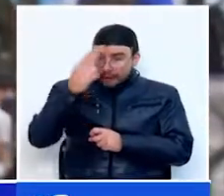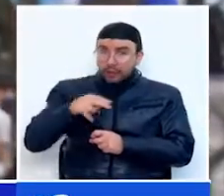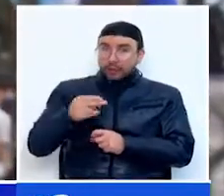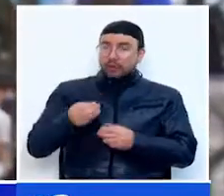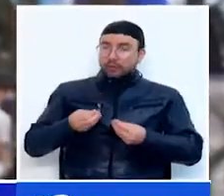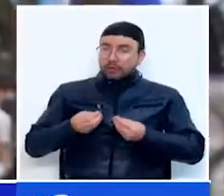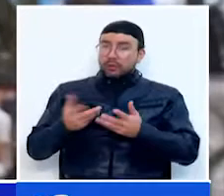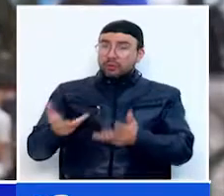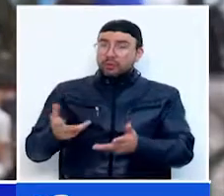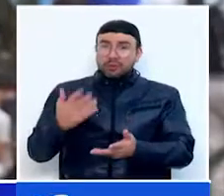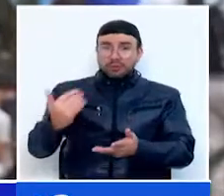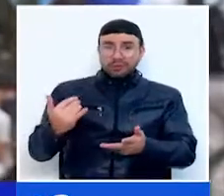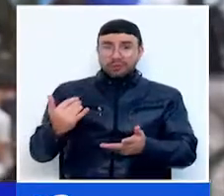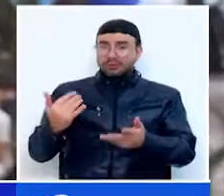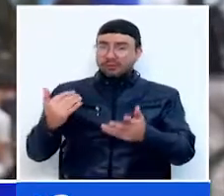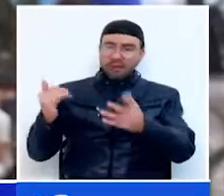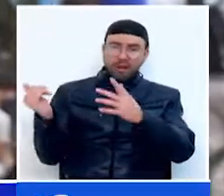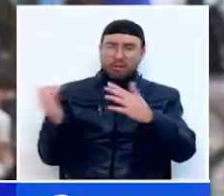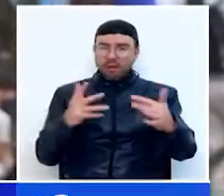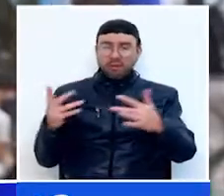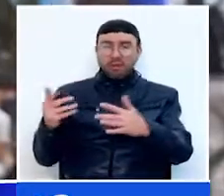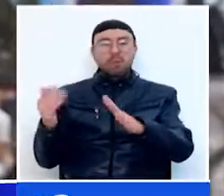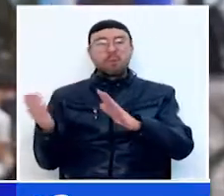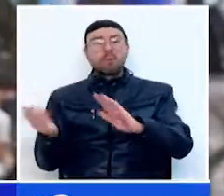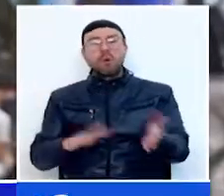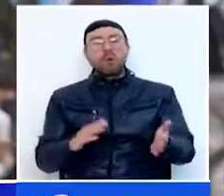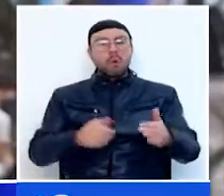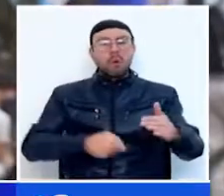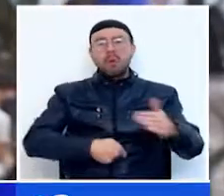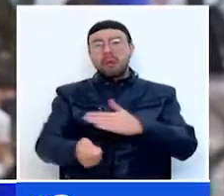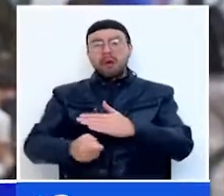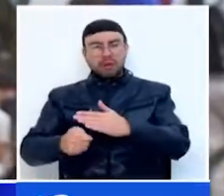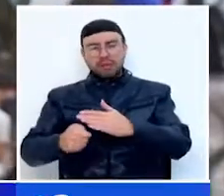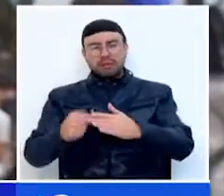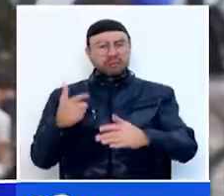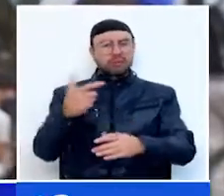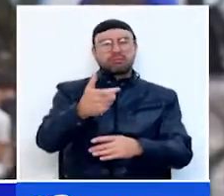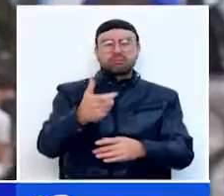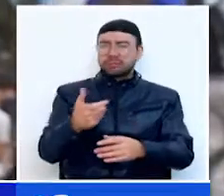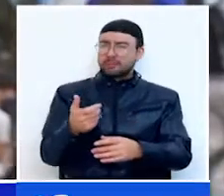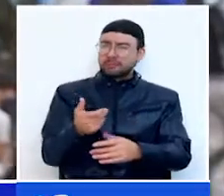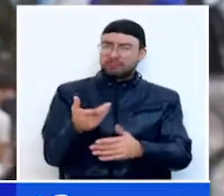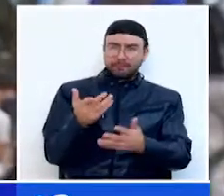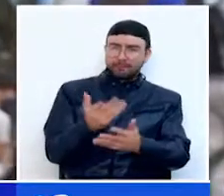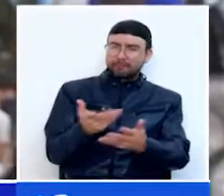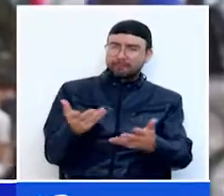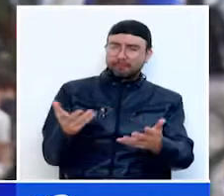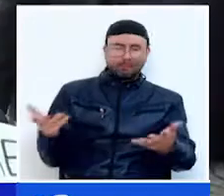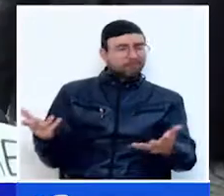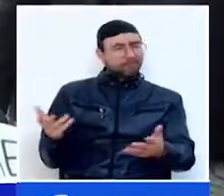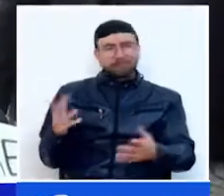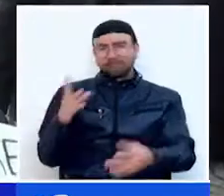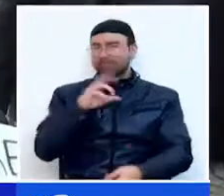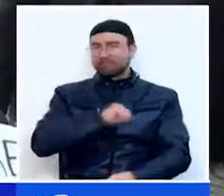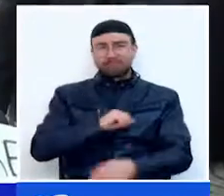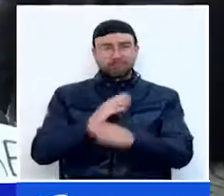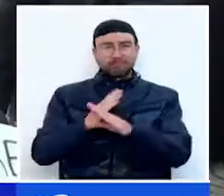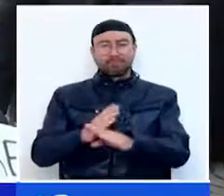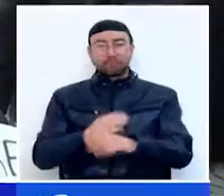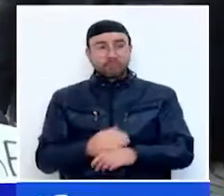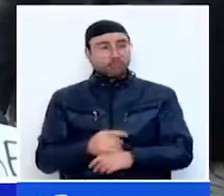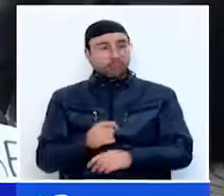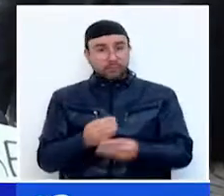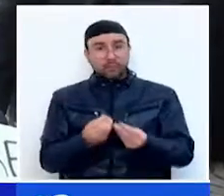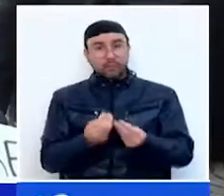sean masacrados en una u otra de las condiciones en que se desempeñan. Así como la mayoría